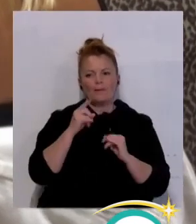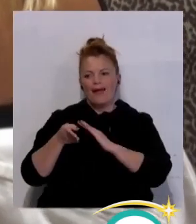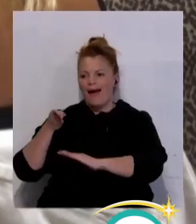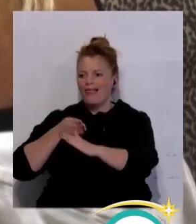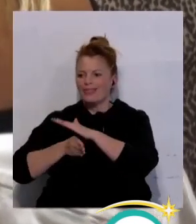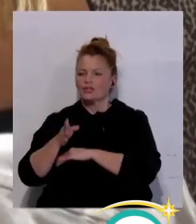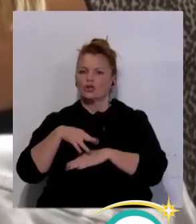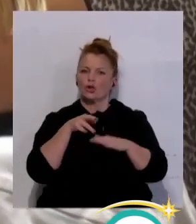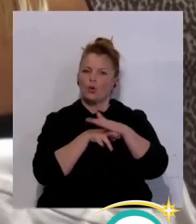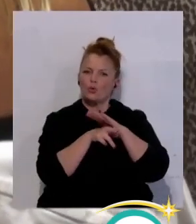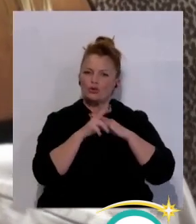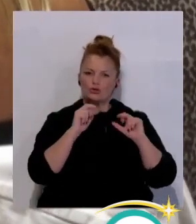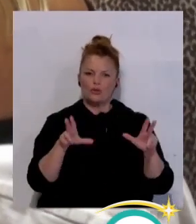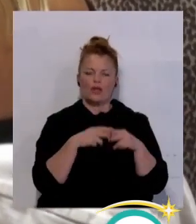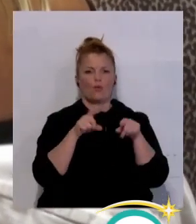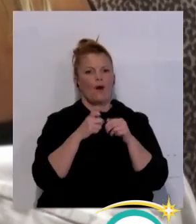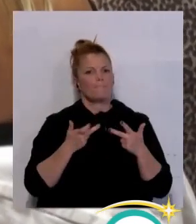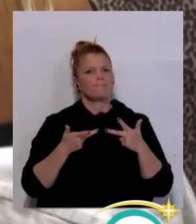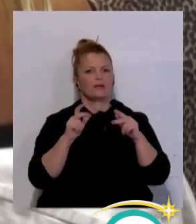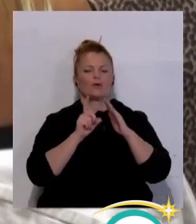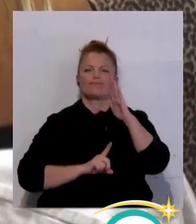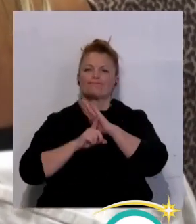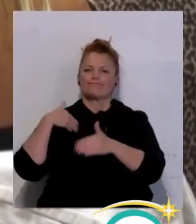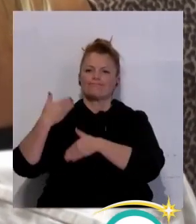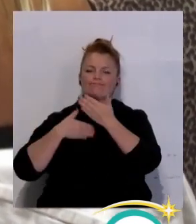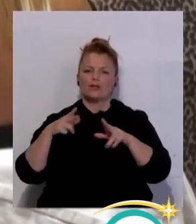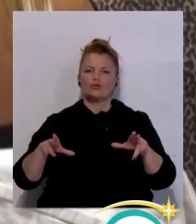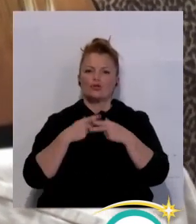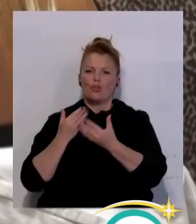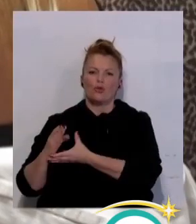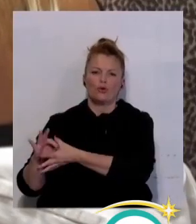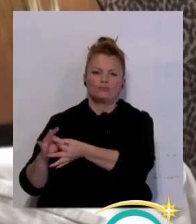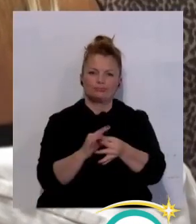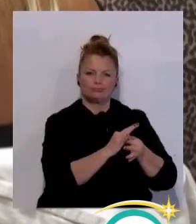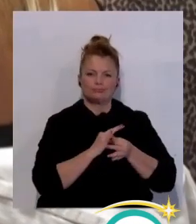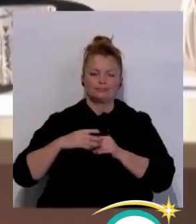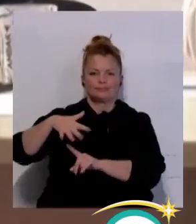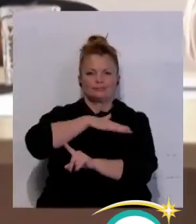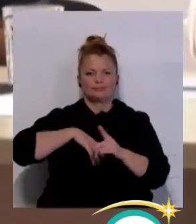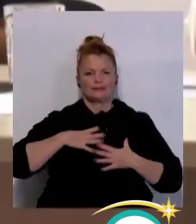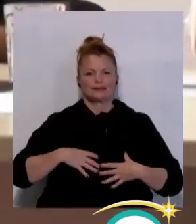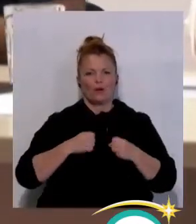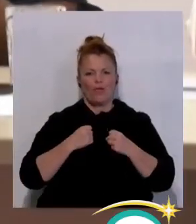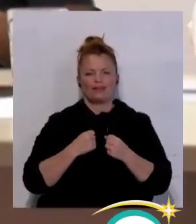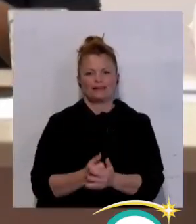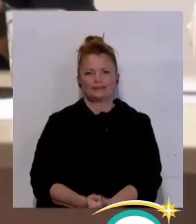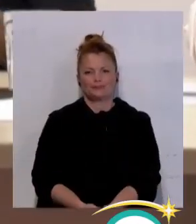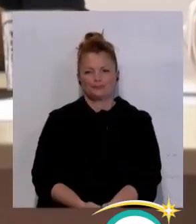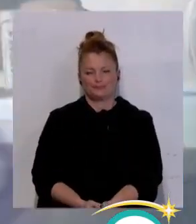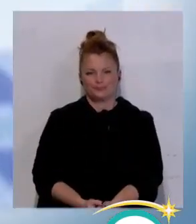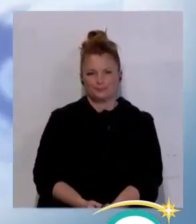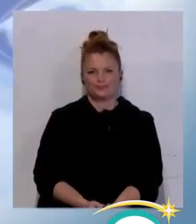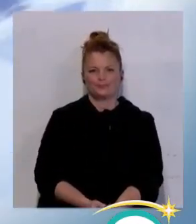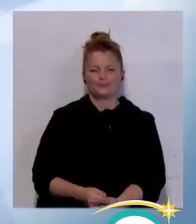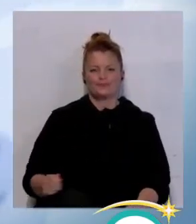acceso a recursos sociales que permitan un desarrollo sociocomunitario en entornos saludables.